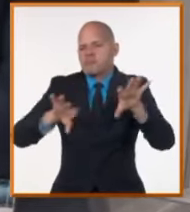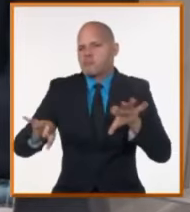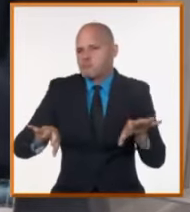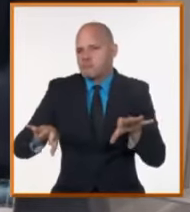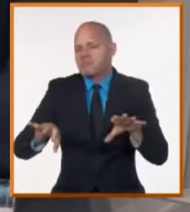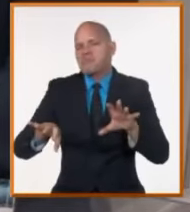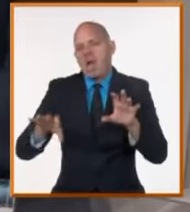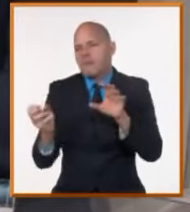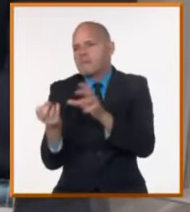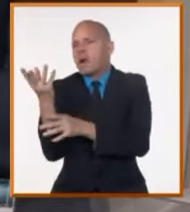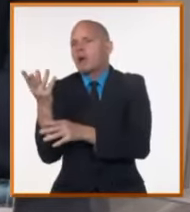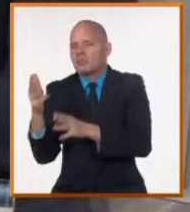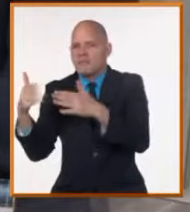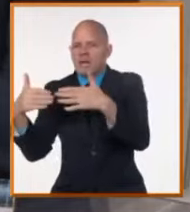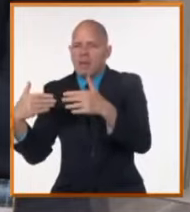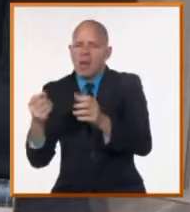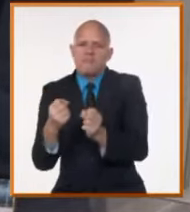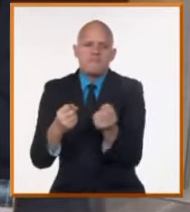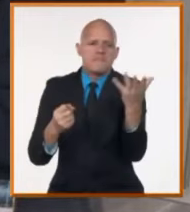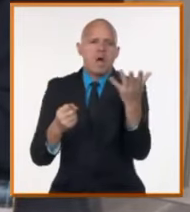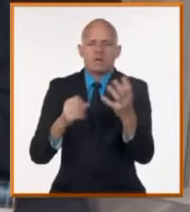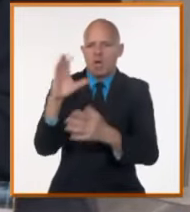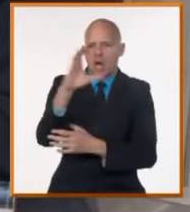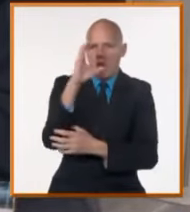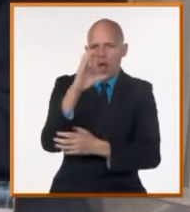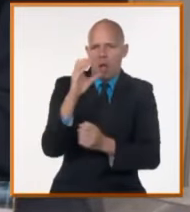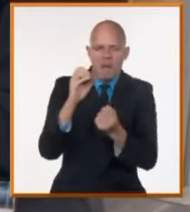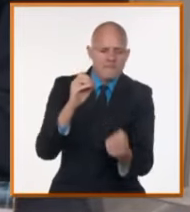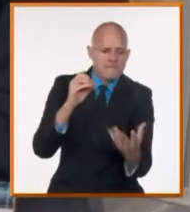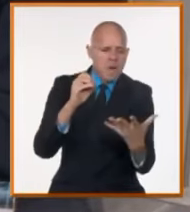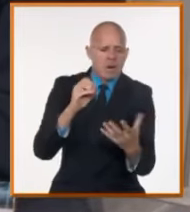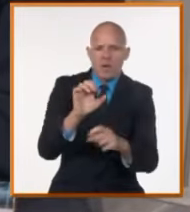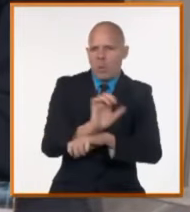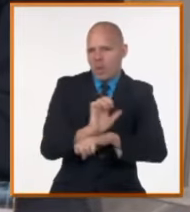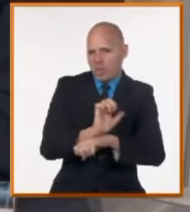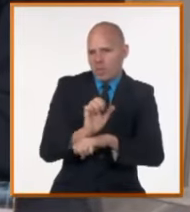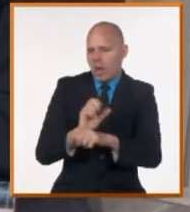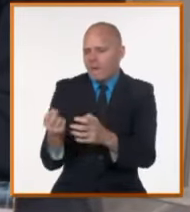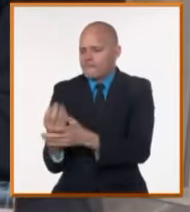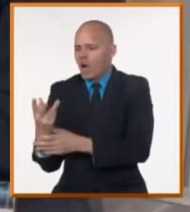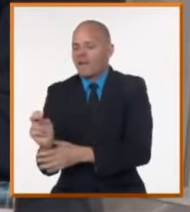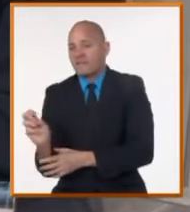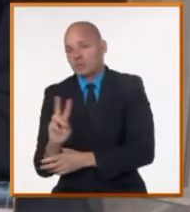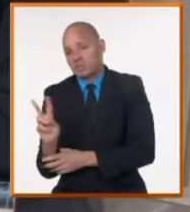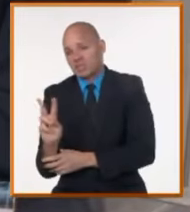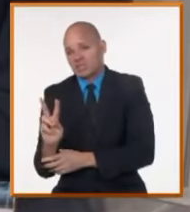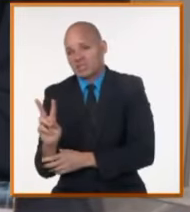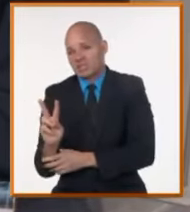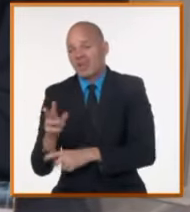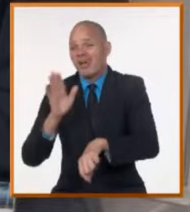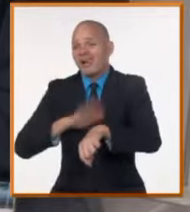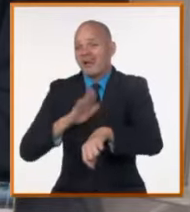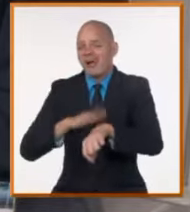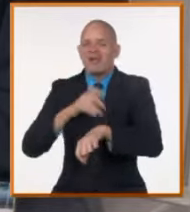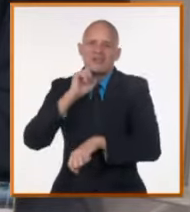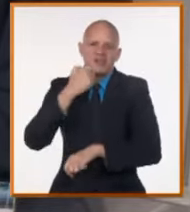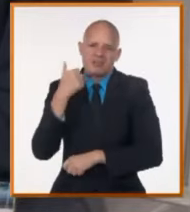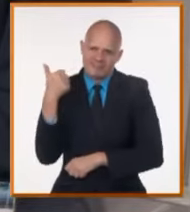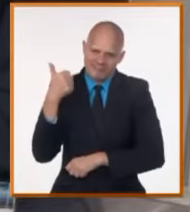una nación ya en el sur, con un potencial significativo, estaba a la mano de los Estados Unidos. Y eso es una